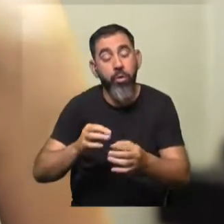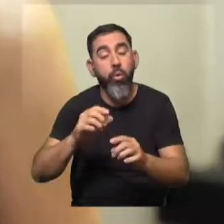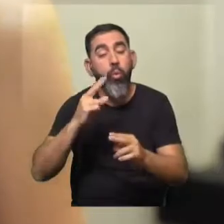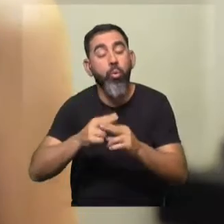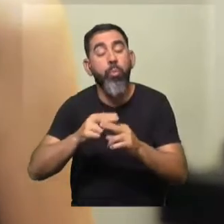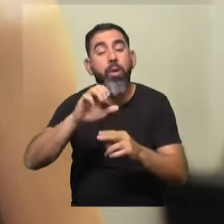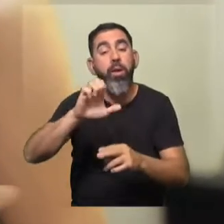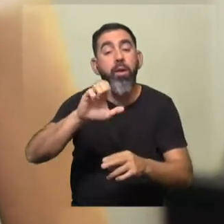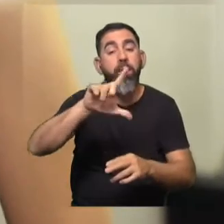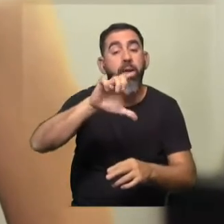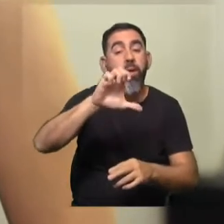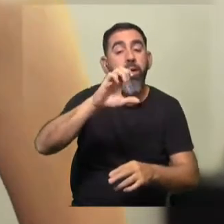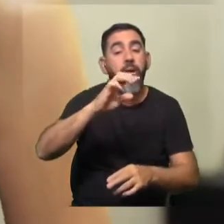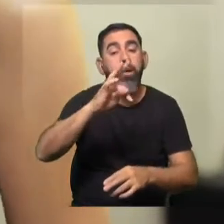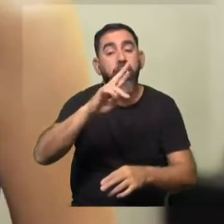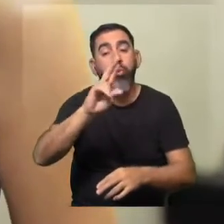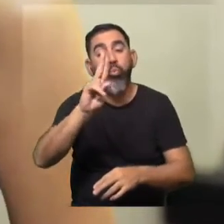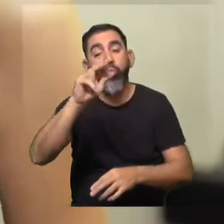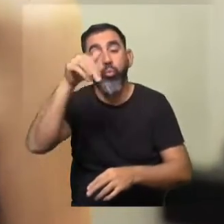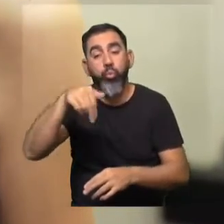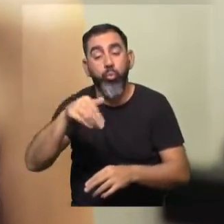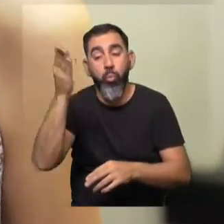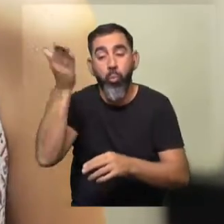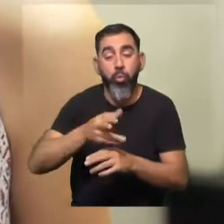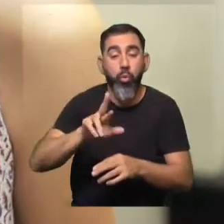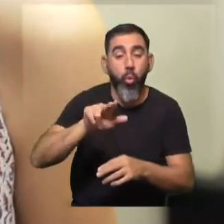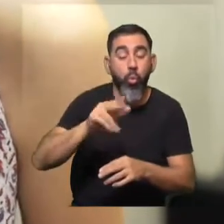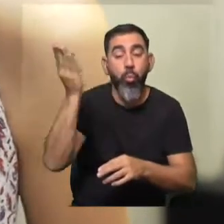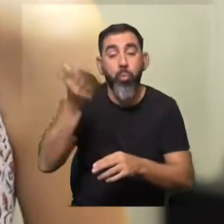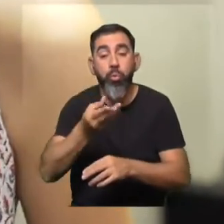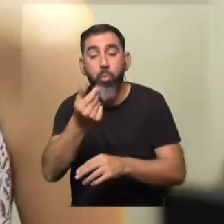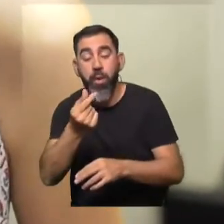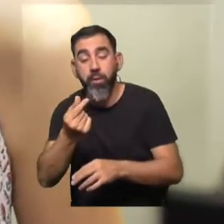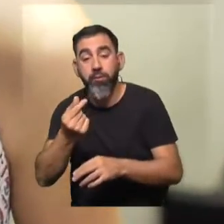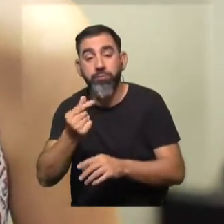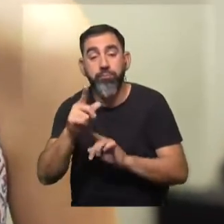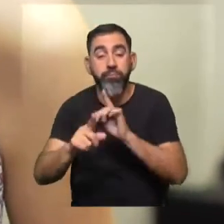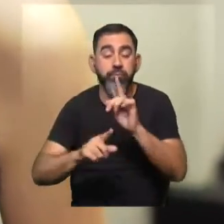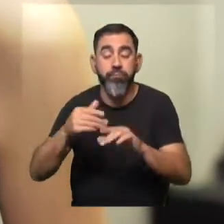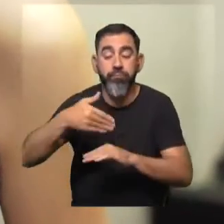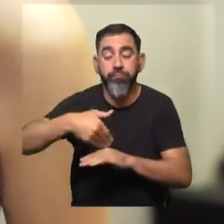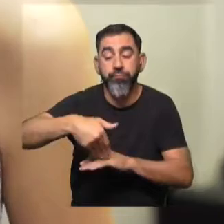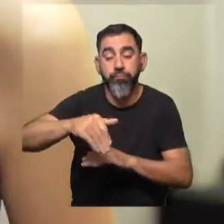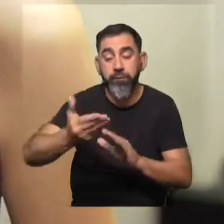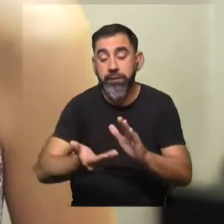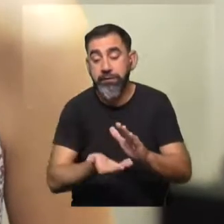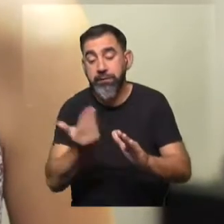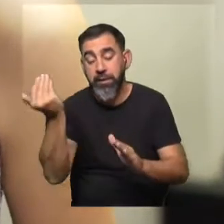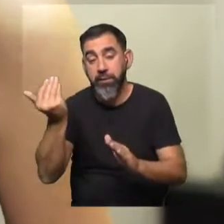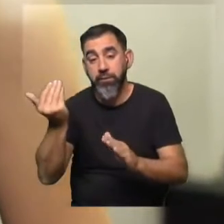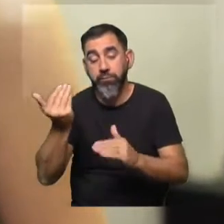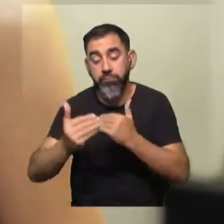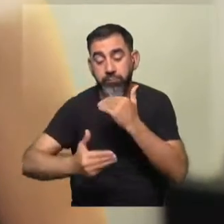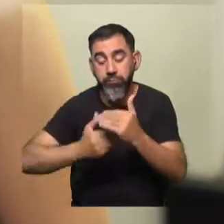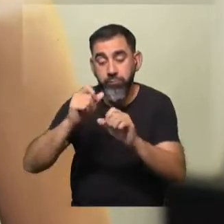electrum, que es un porcentaje de oro y un porcentaje de plata, que luego, después digamos, de que se extrae, por proceso de